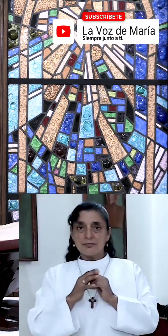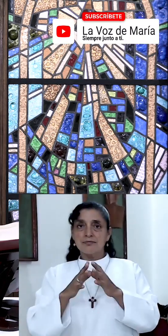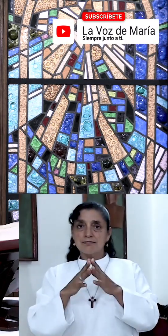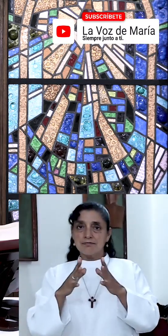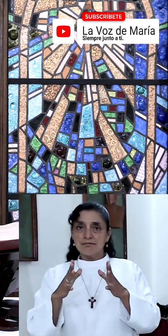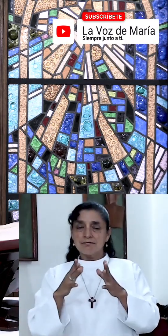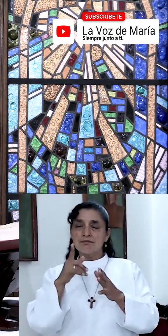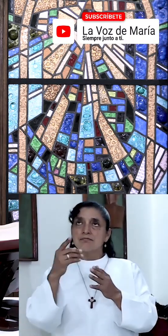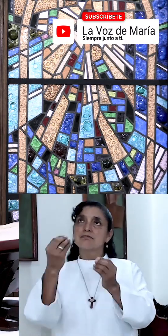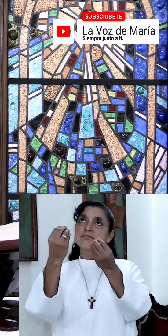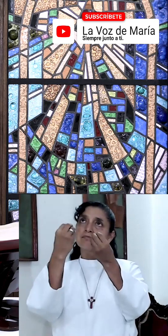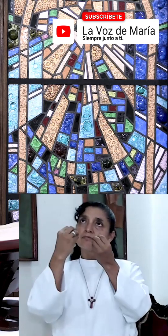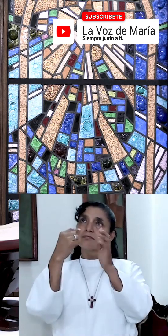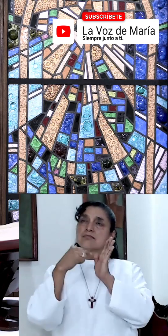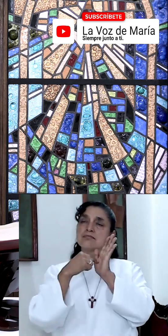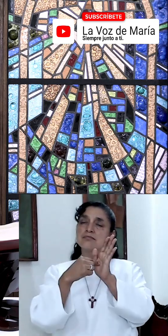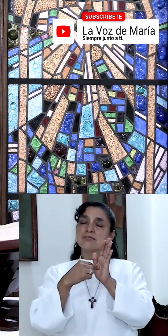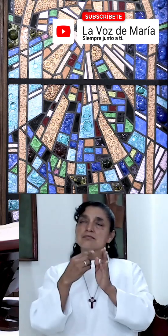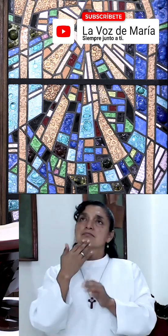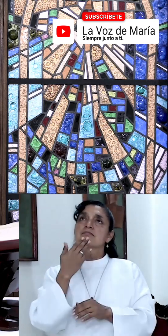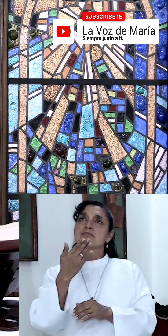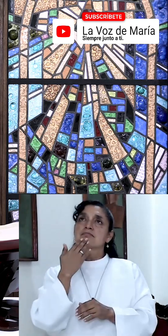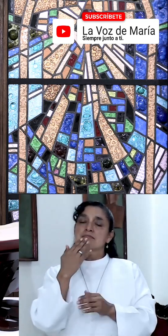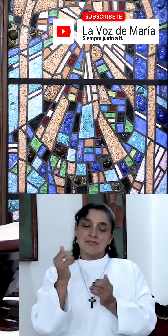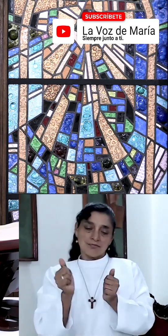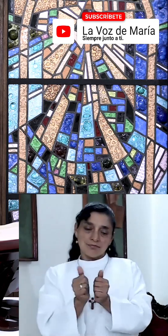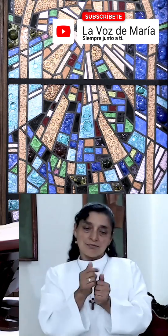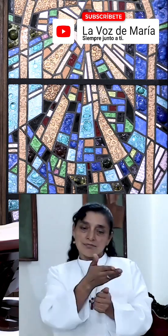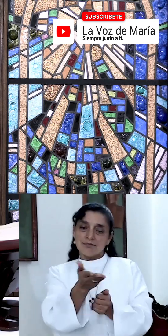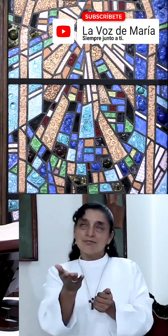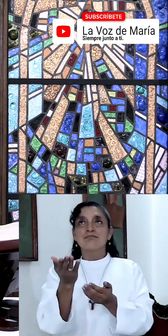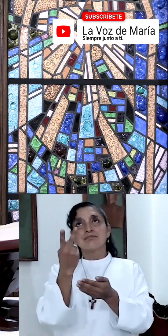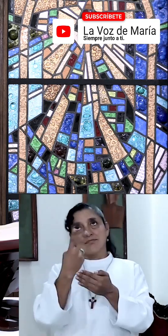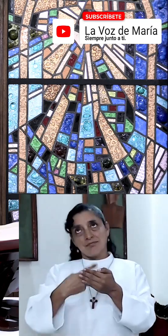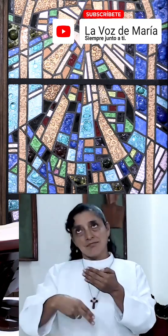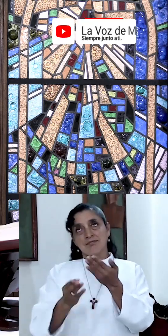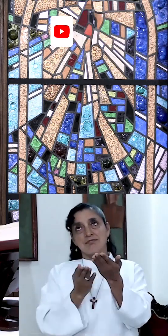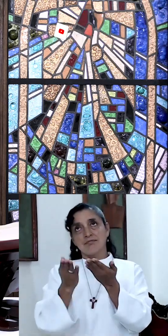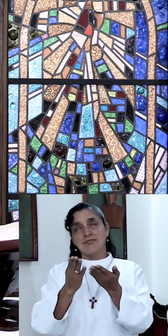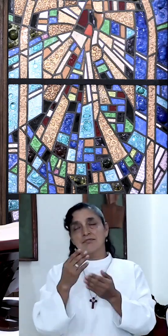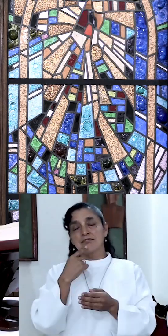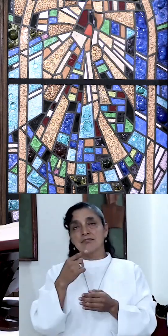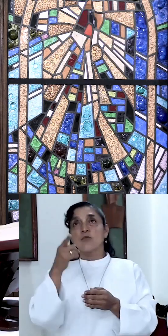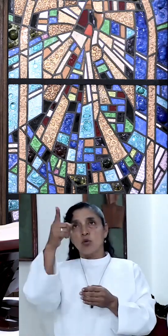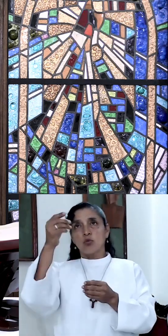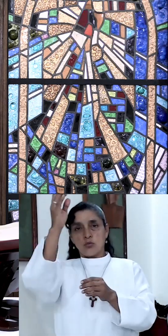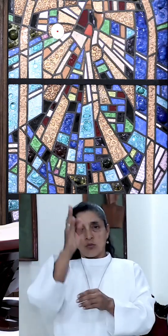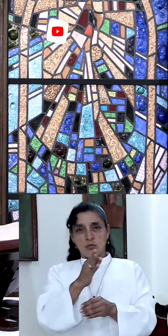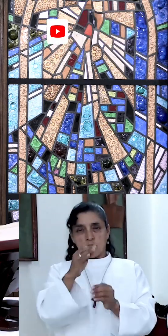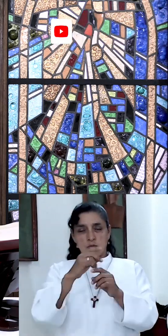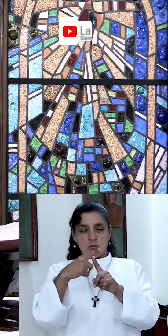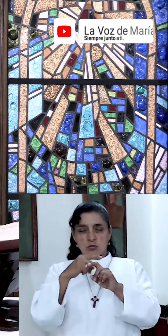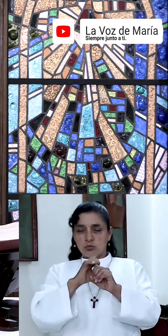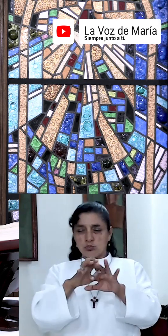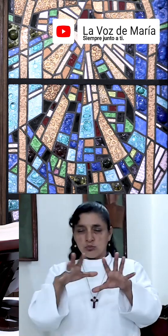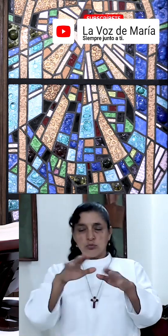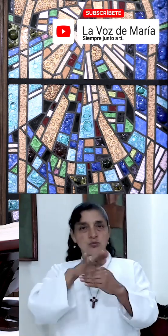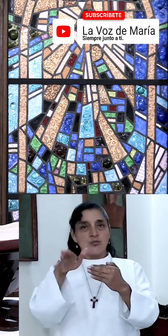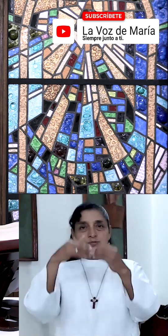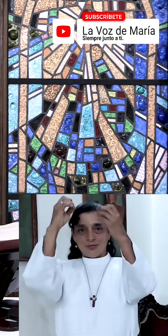Muéstrate propicio, Señor, con tus siervos, y multiplica bondadosos sobre ellos los dones de tu